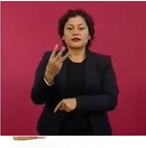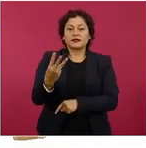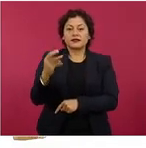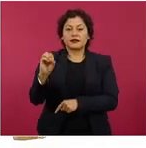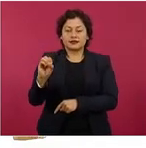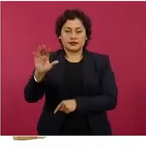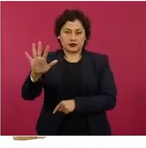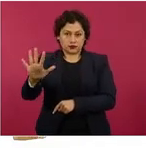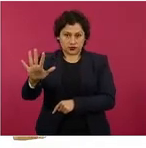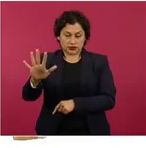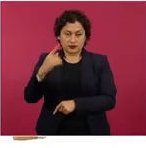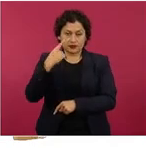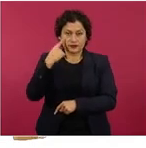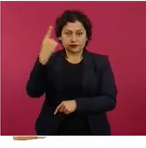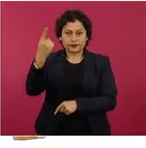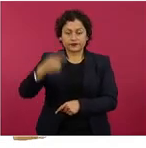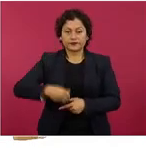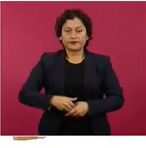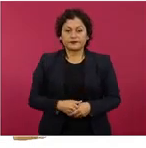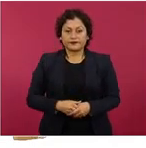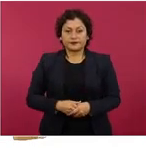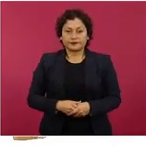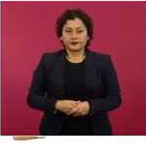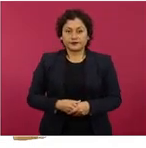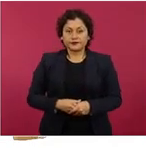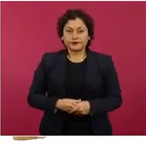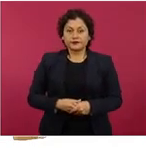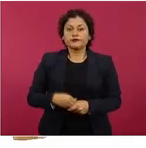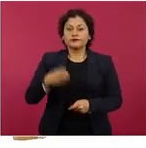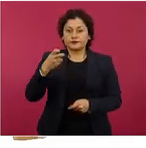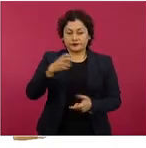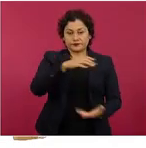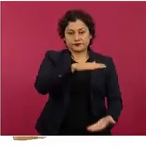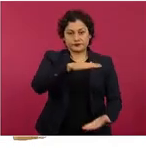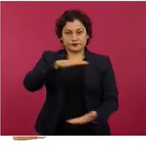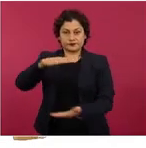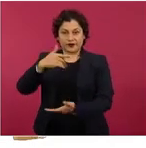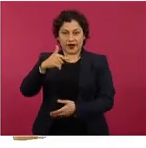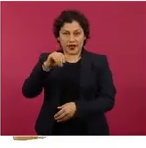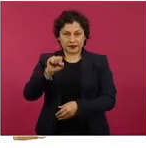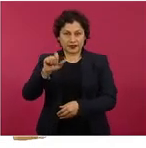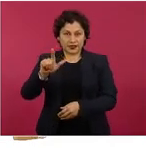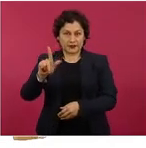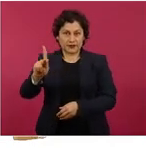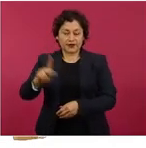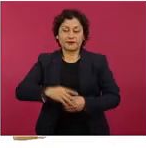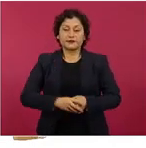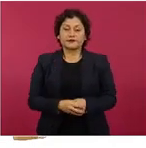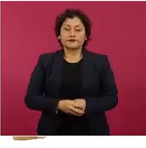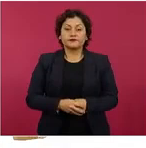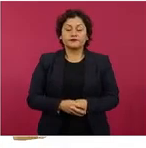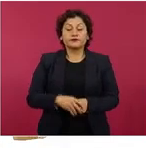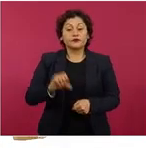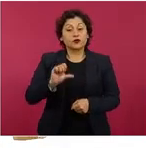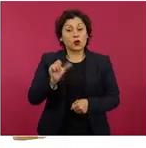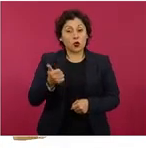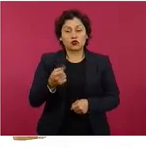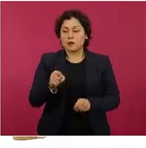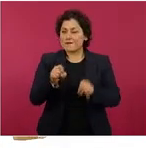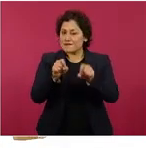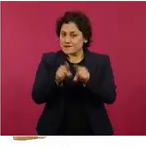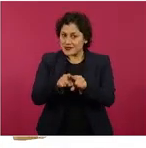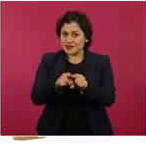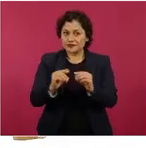5 centavos por kilo, esto es para cilindros de gas. Si hacemos el mismo ejercicio por litros para